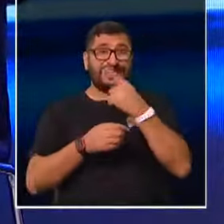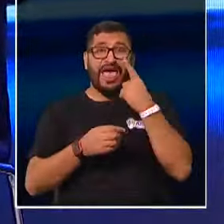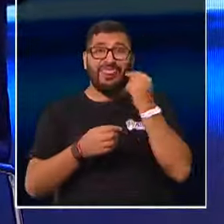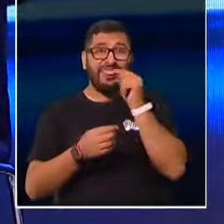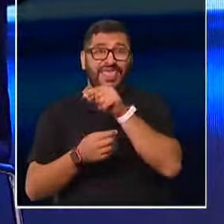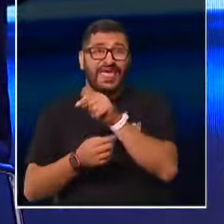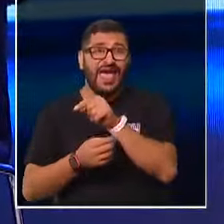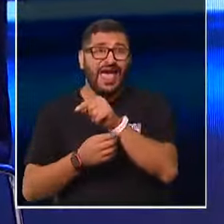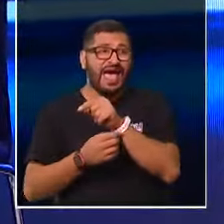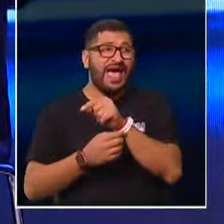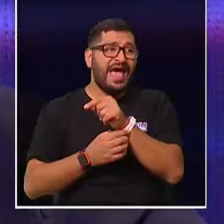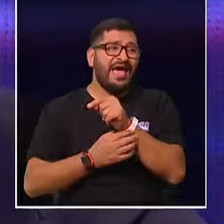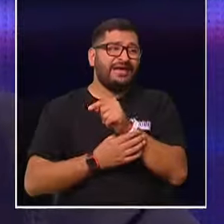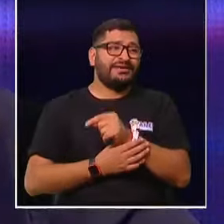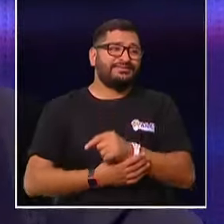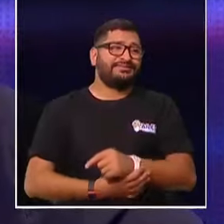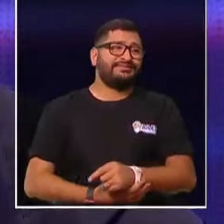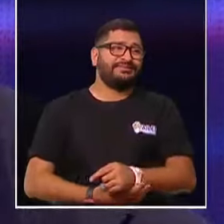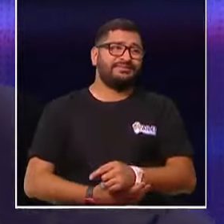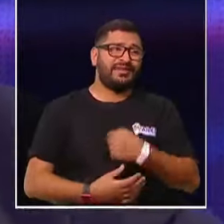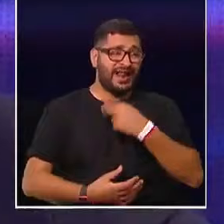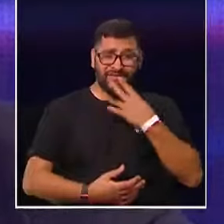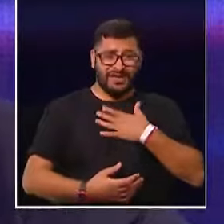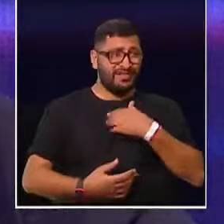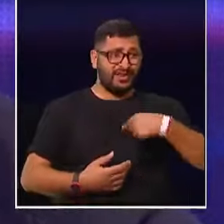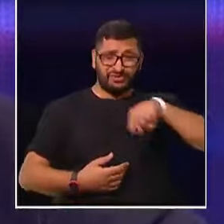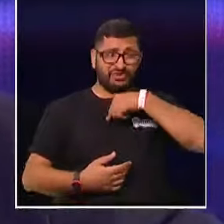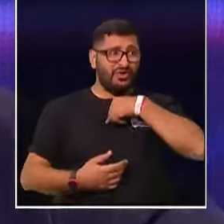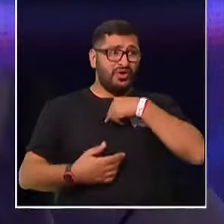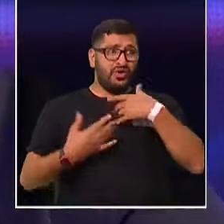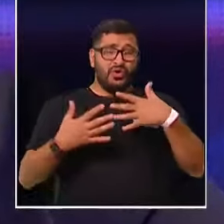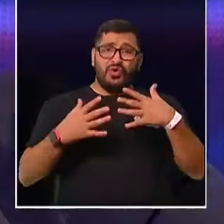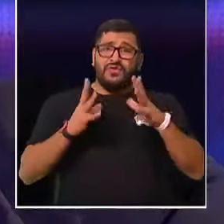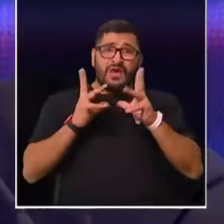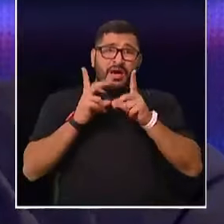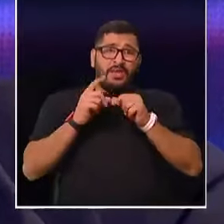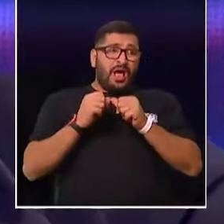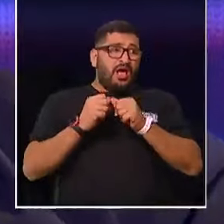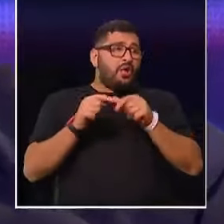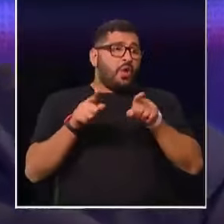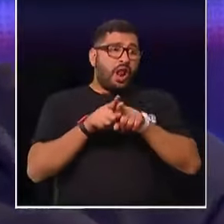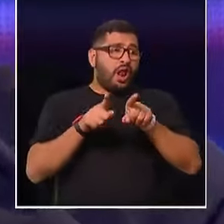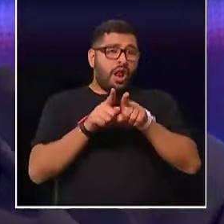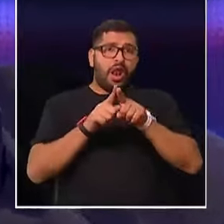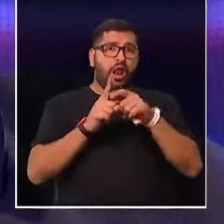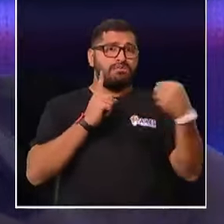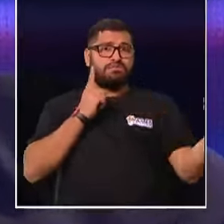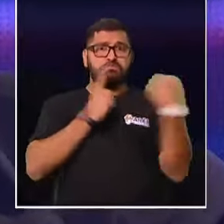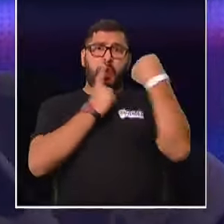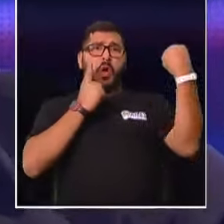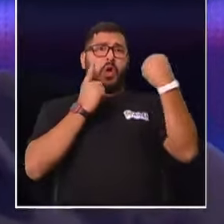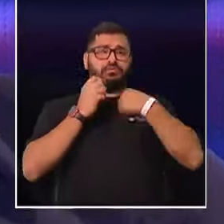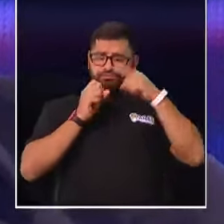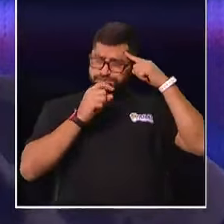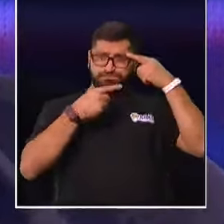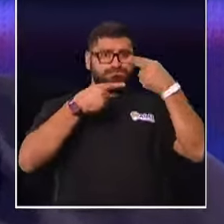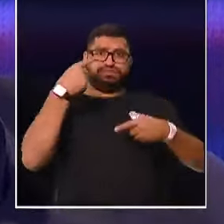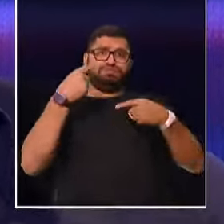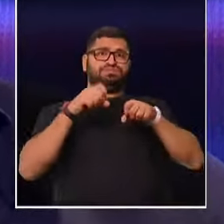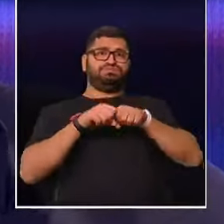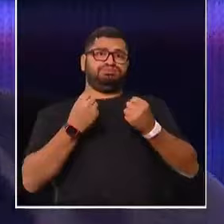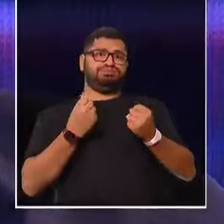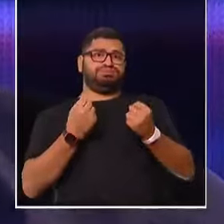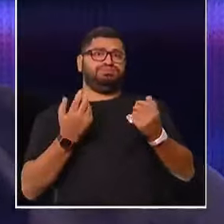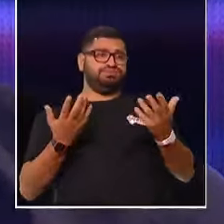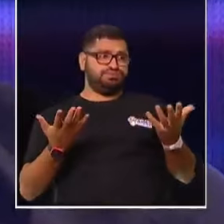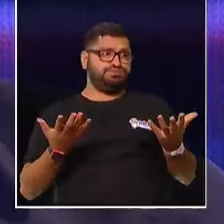marzo del 2015, nuestra vida como familia se fracturó. Por una parte, todo lo que